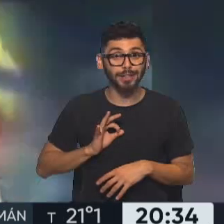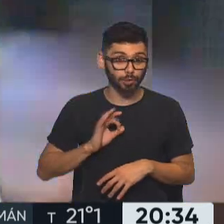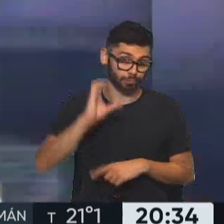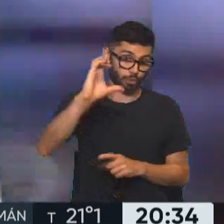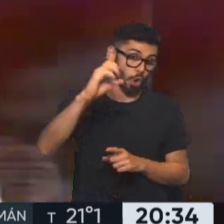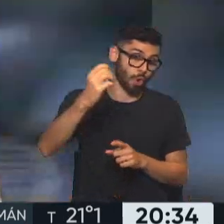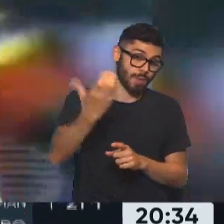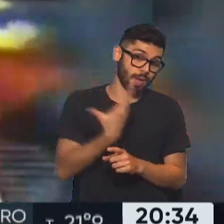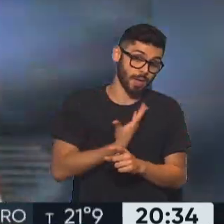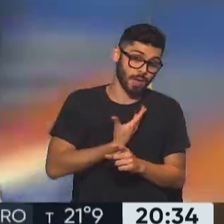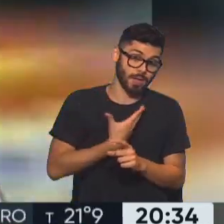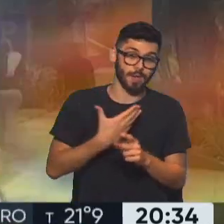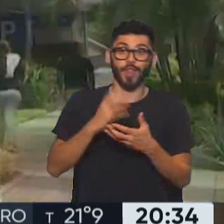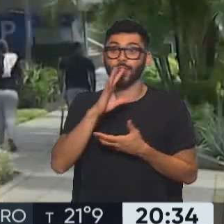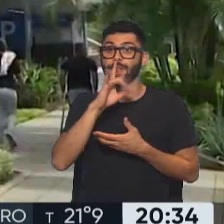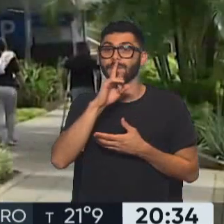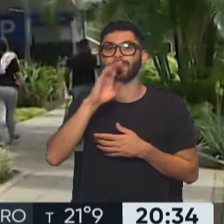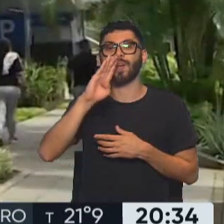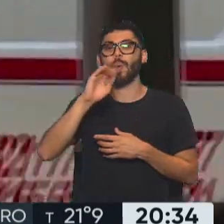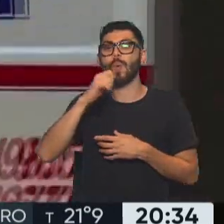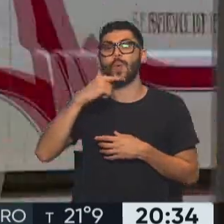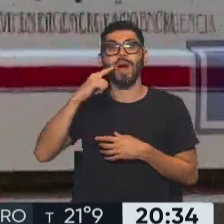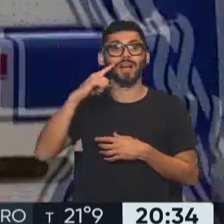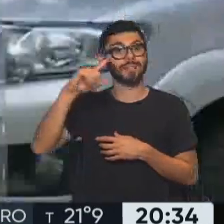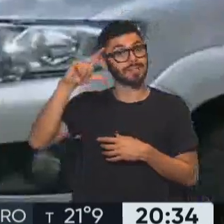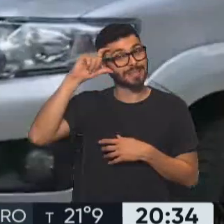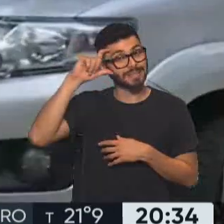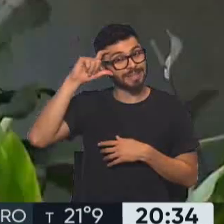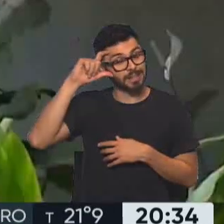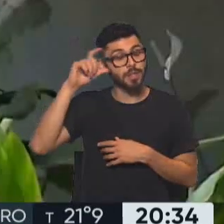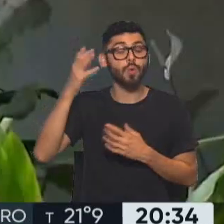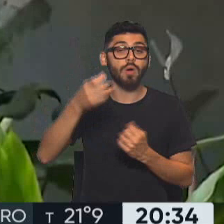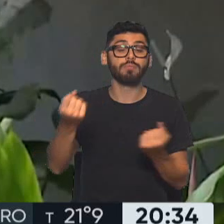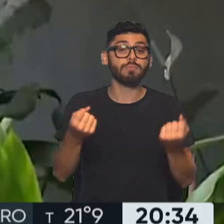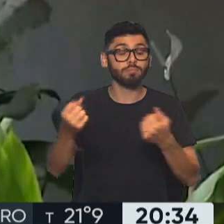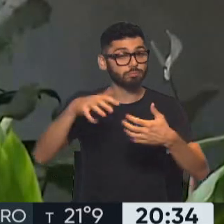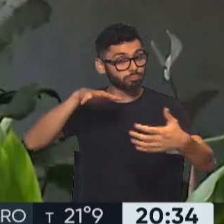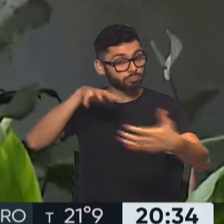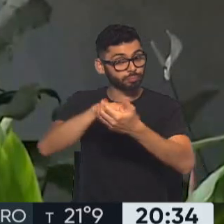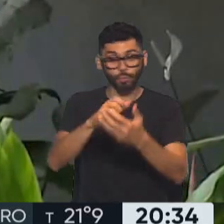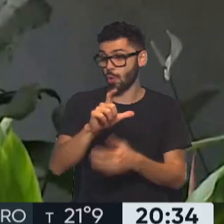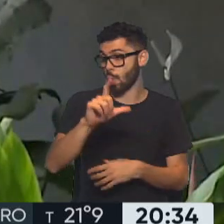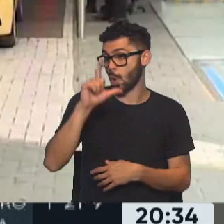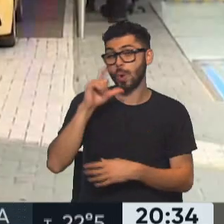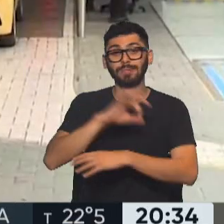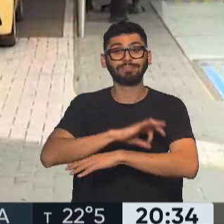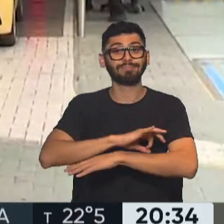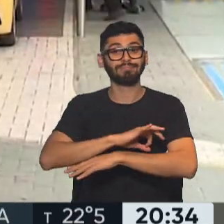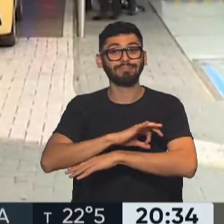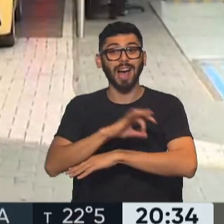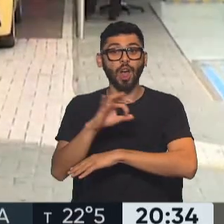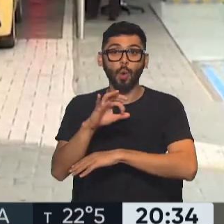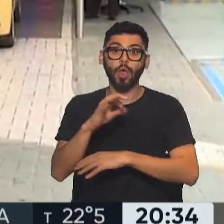la Argentina, a la selección de Coco Basile. Un terrible accidente de tránsito en la madrugada del lunes.